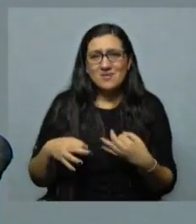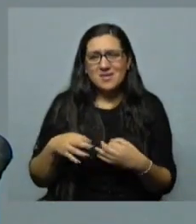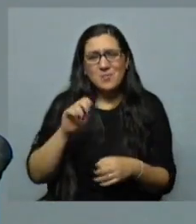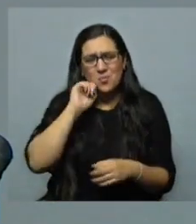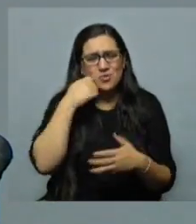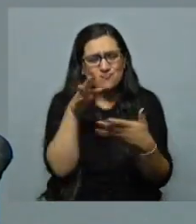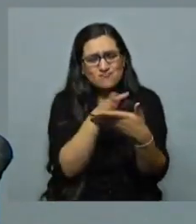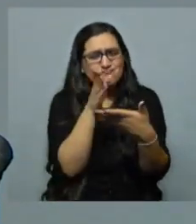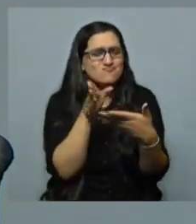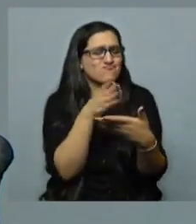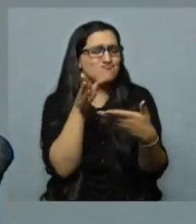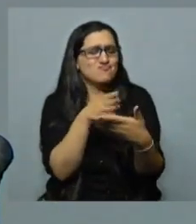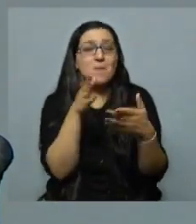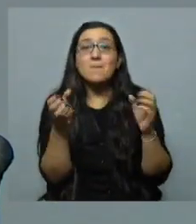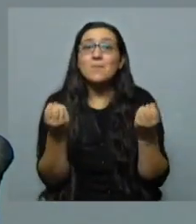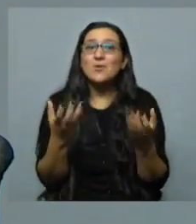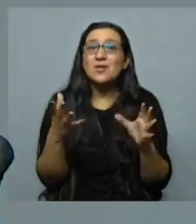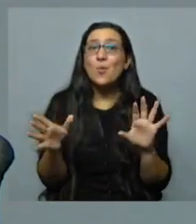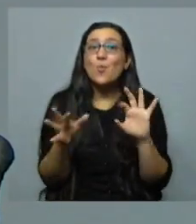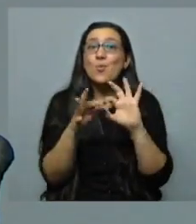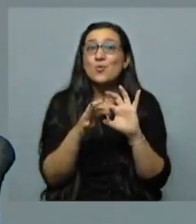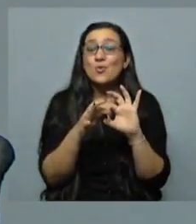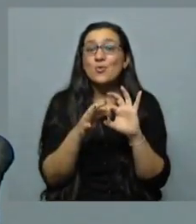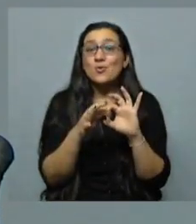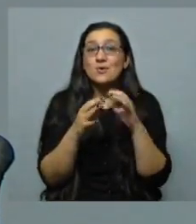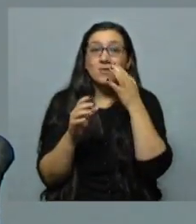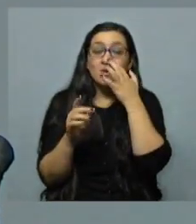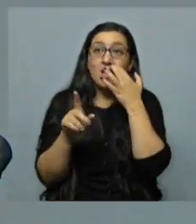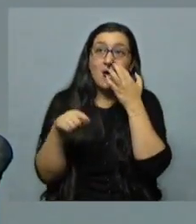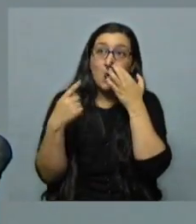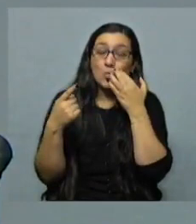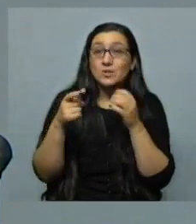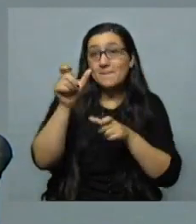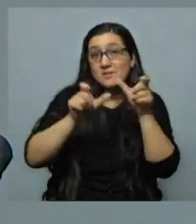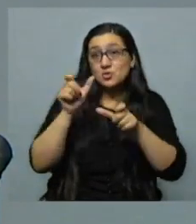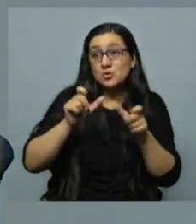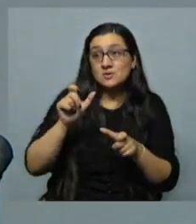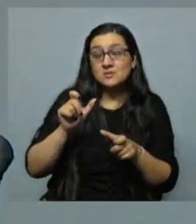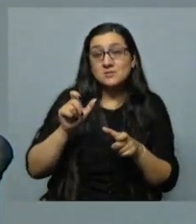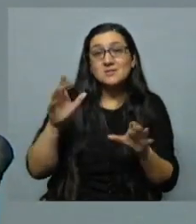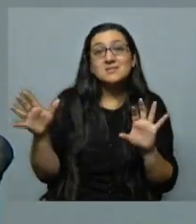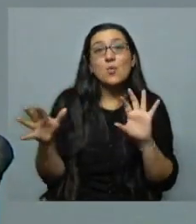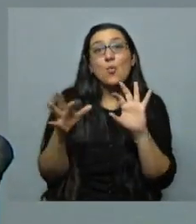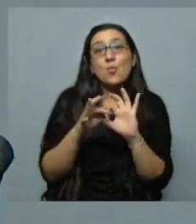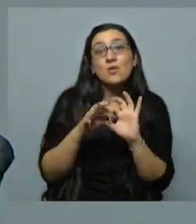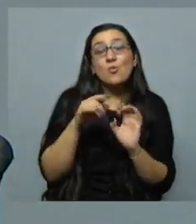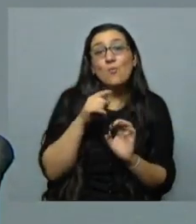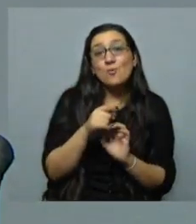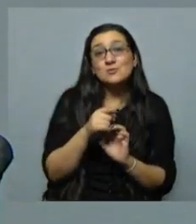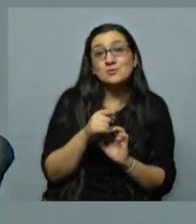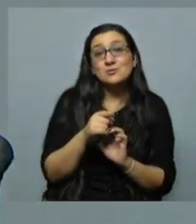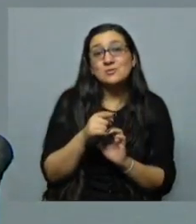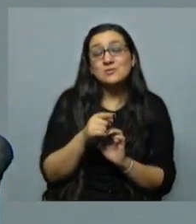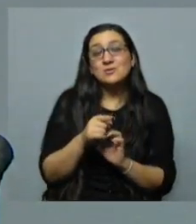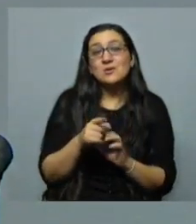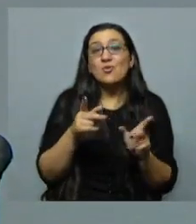recorrer. Porque unió a otra persona o a otro uruguayo del otro lado del mundo que se une con vos a través de eso y con